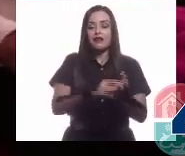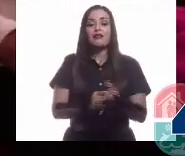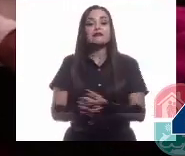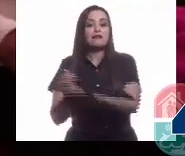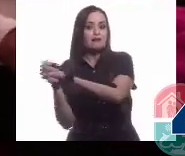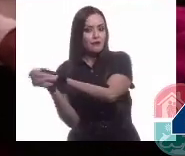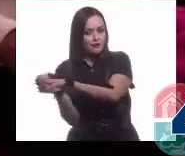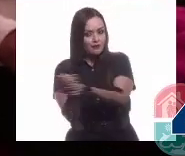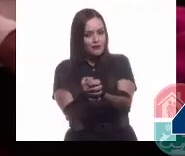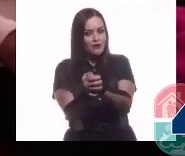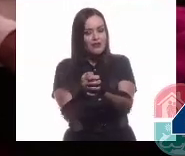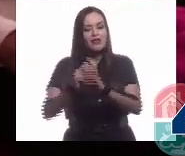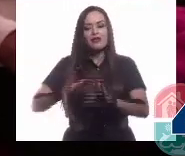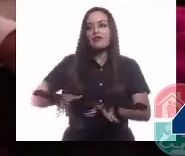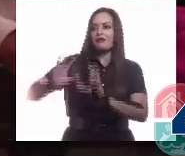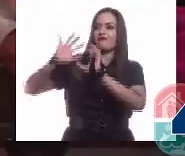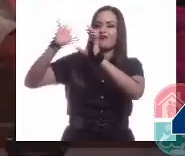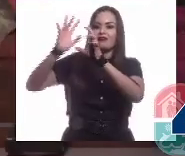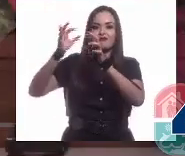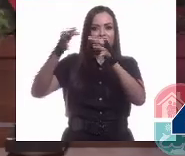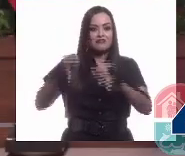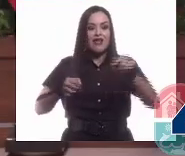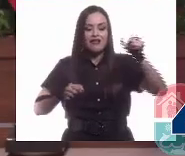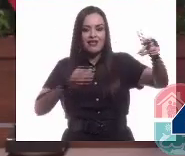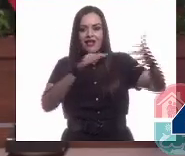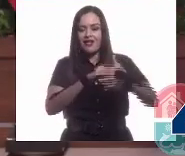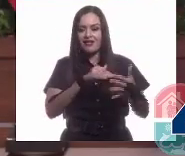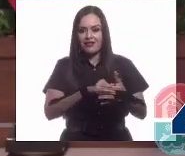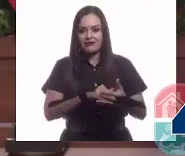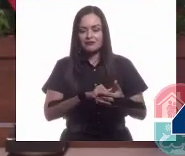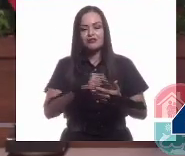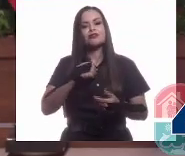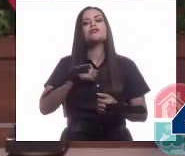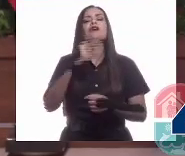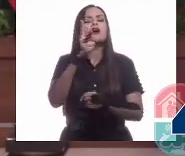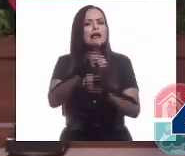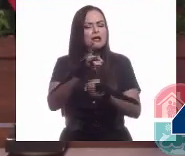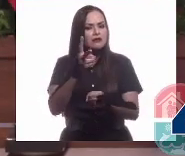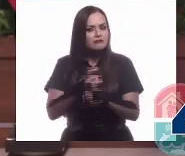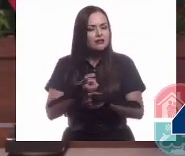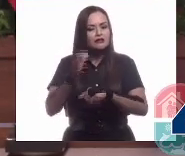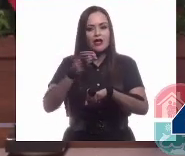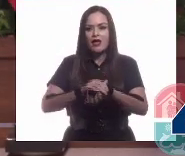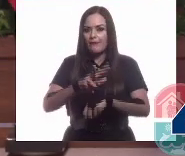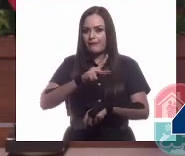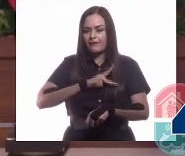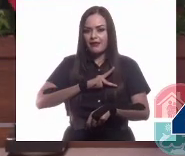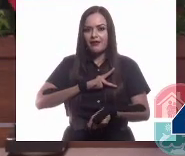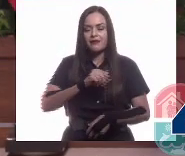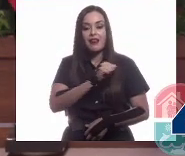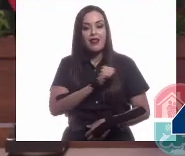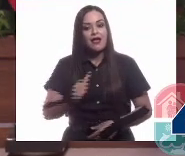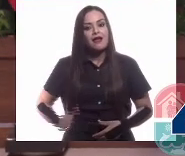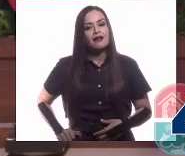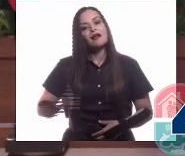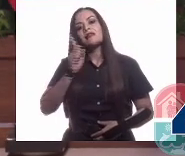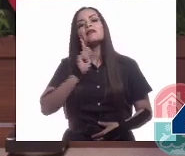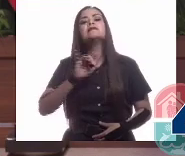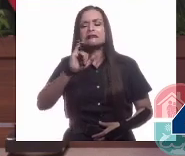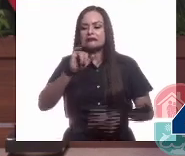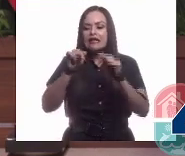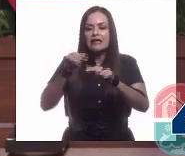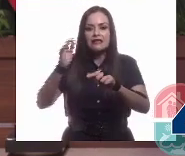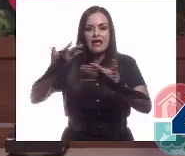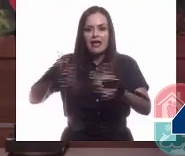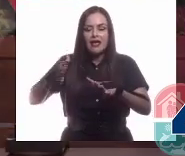de básquetbol profesional a ese municipio. Invito y reitero a mi amiga Armida, quien ha aceptado a trabajar juntos